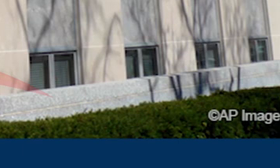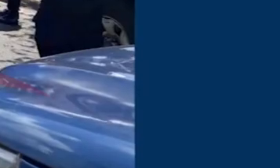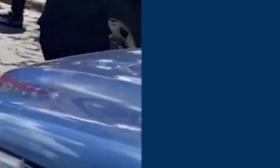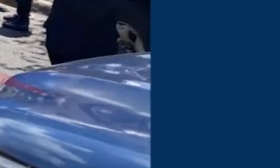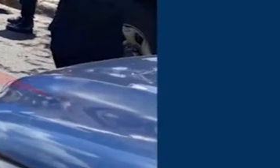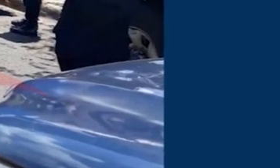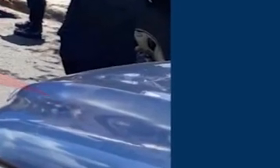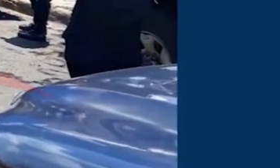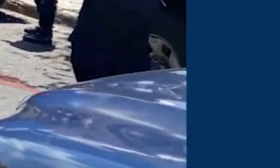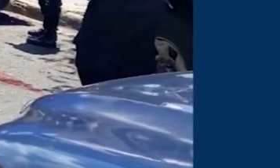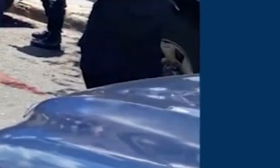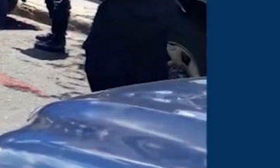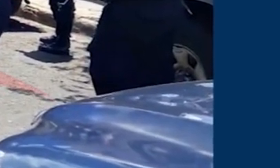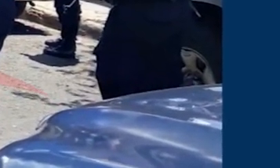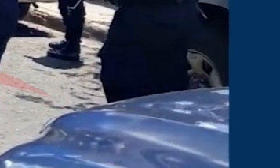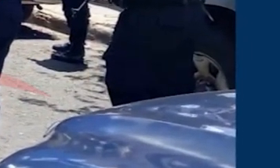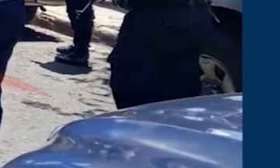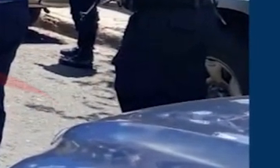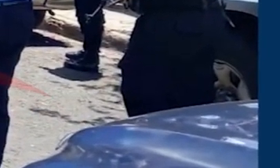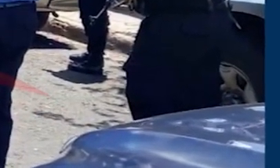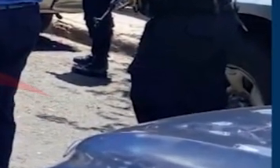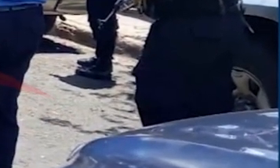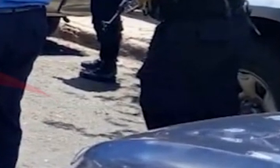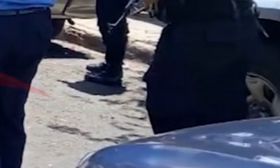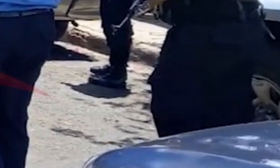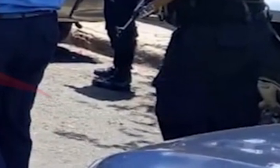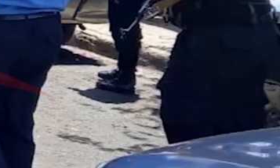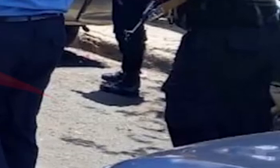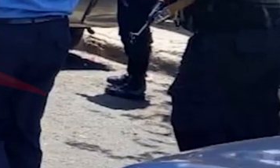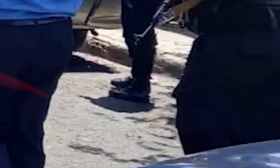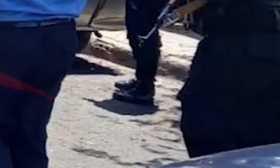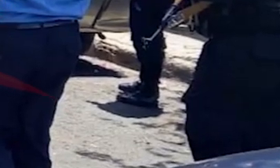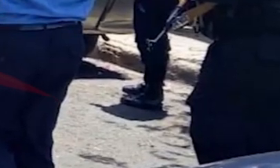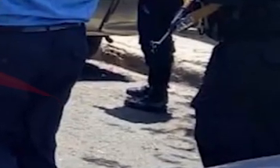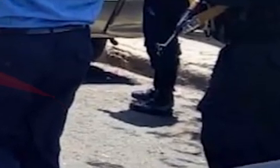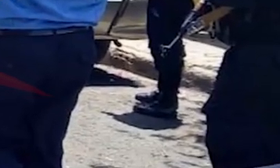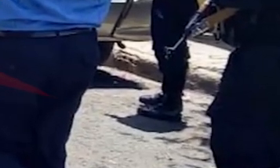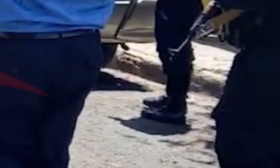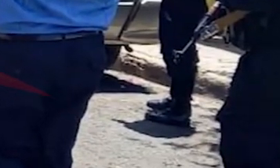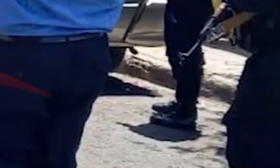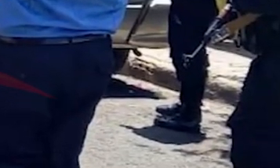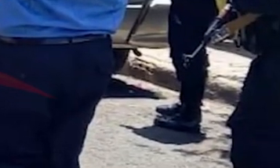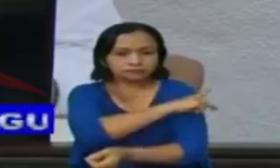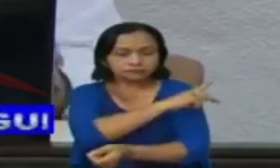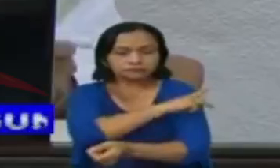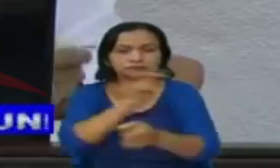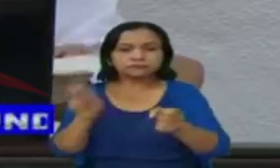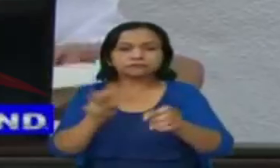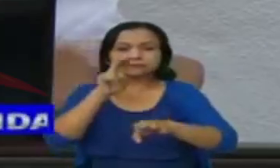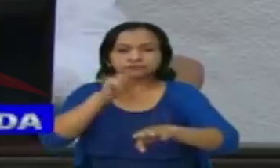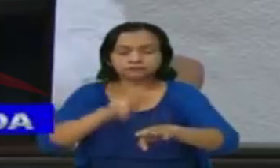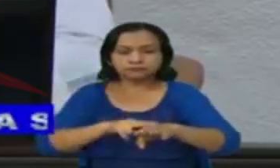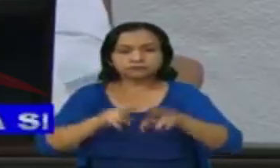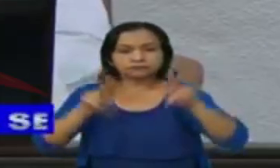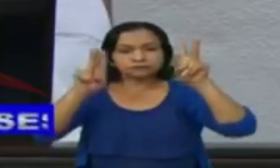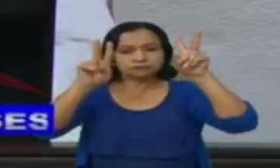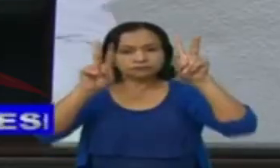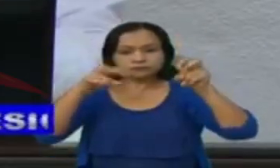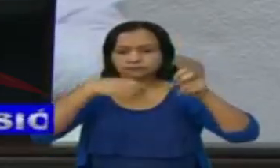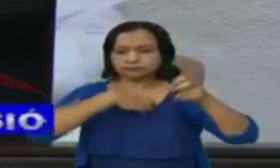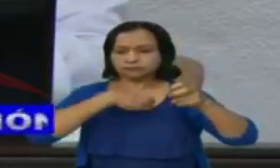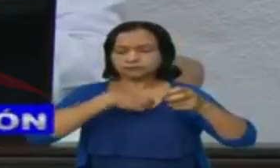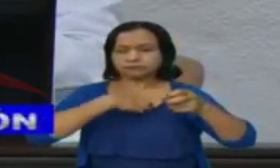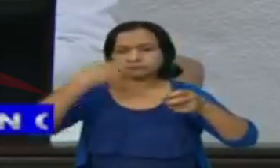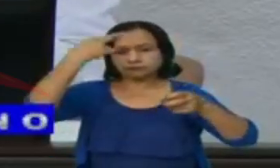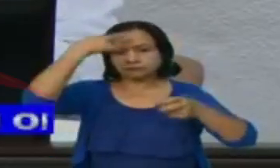plenamente las acciones legales que ejecuta el Ministerio Público y la Policía Nacional en el ámbito de sus